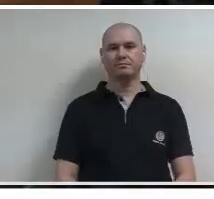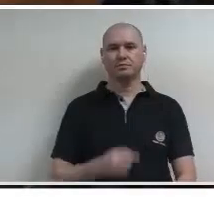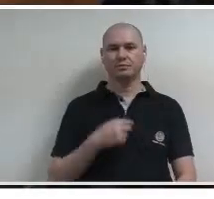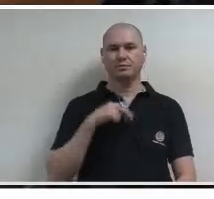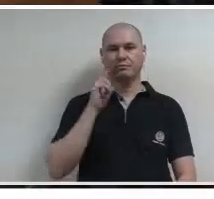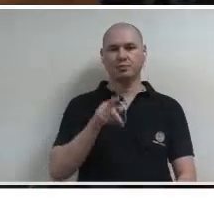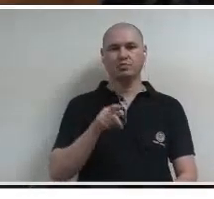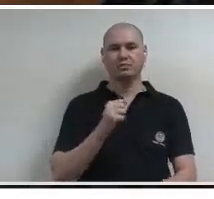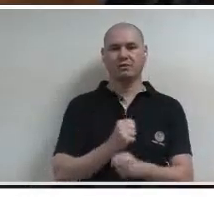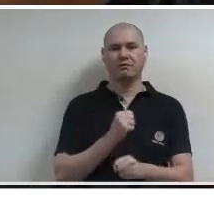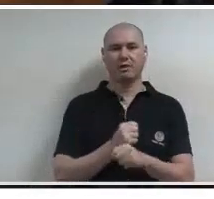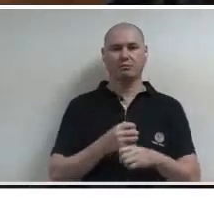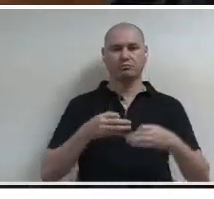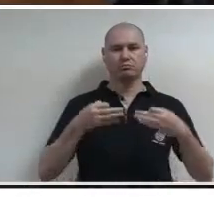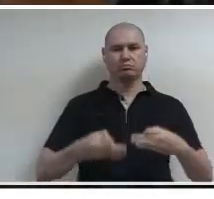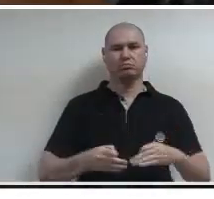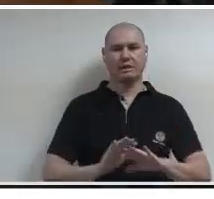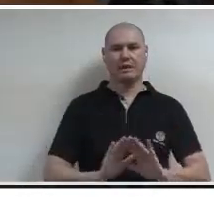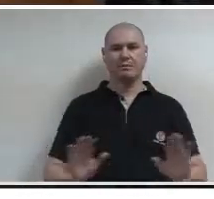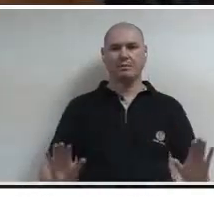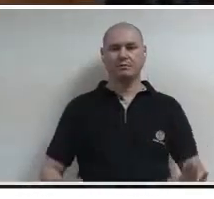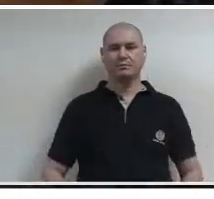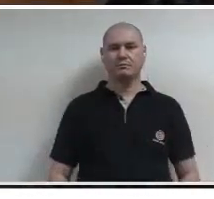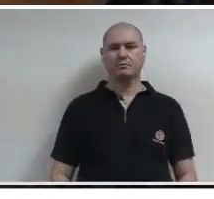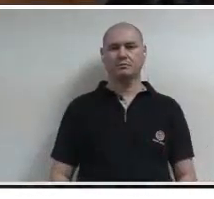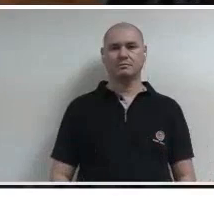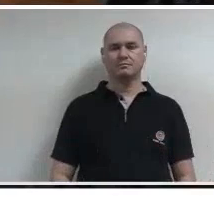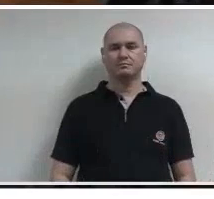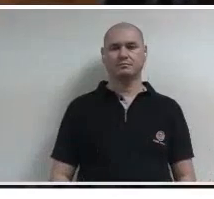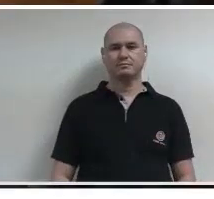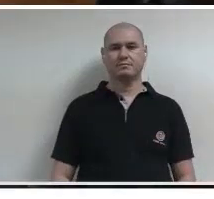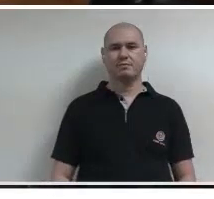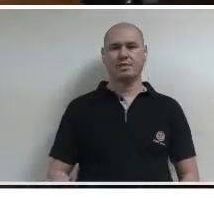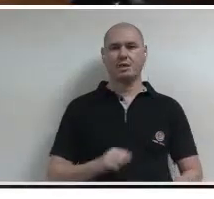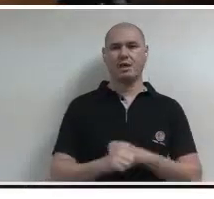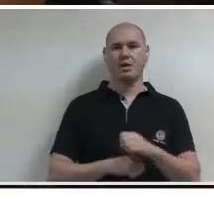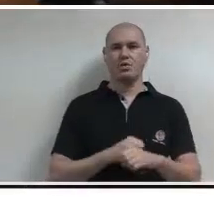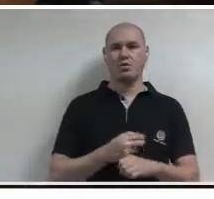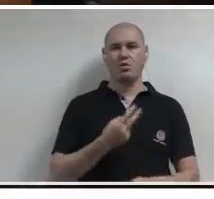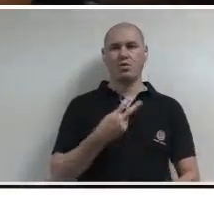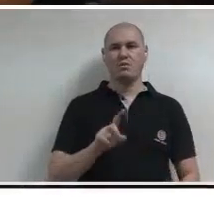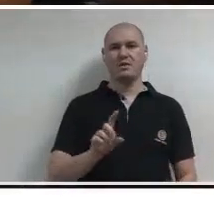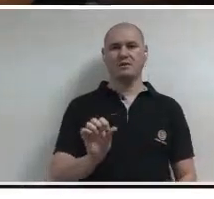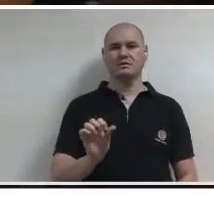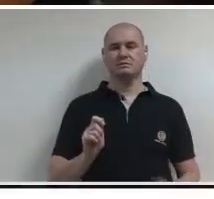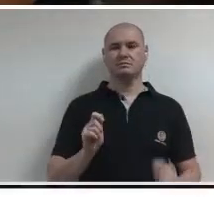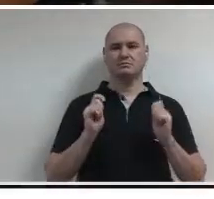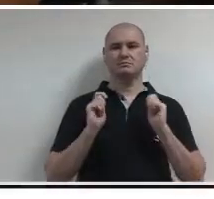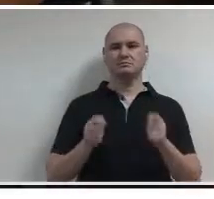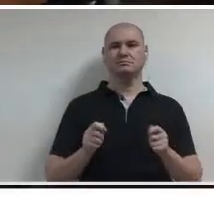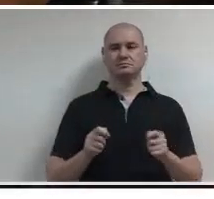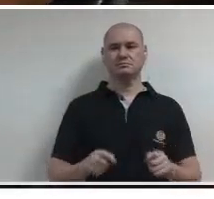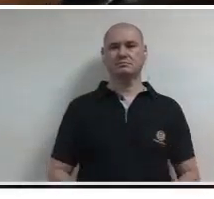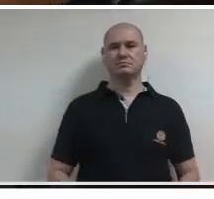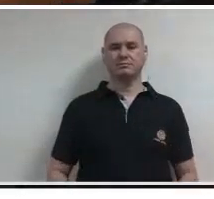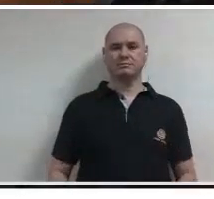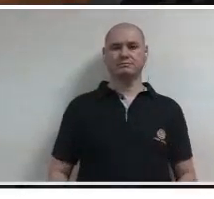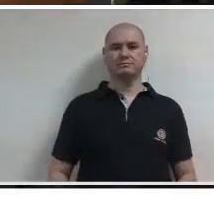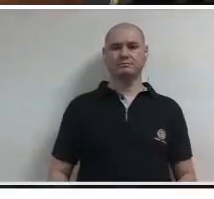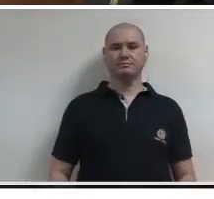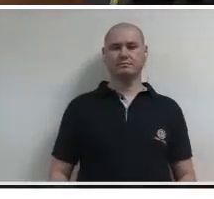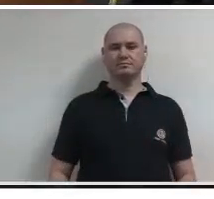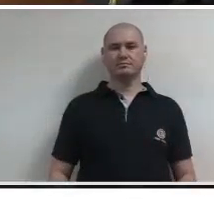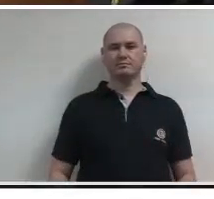KPM che a echante pe envía poja UPI valente a Eina 2016 pega